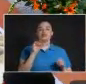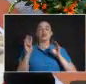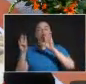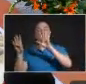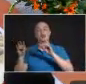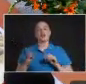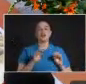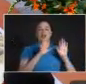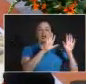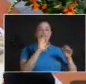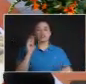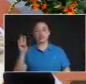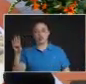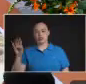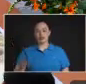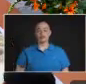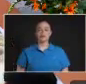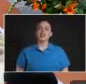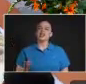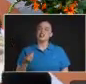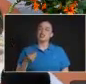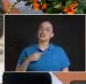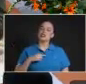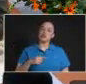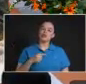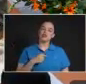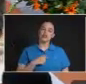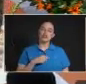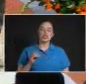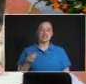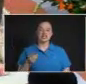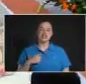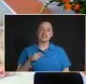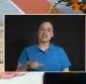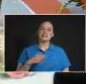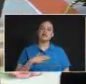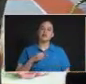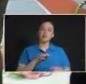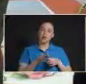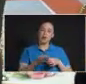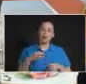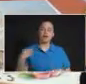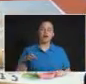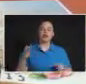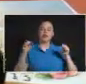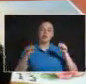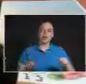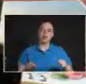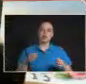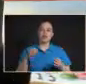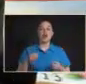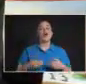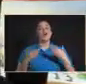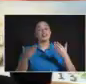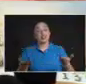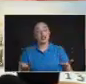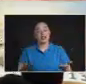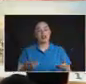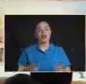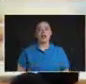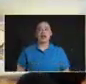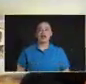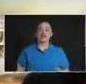Dice: pero ¿quién soy yo y quién es este mi pueblo para que podamos ofrecer tan generosamente todo